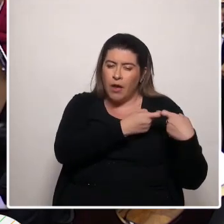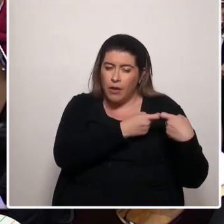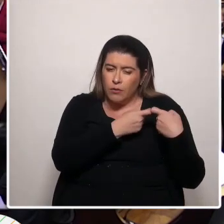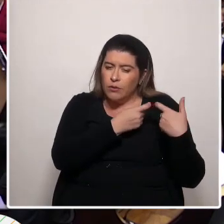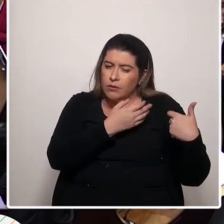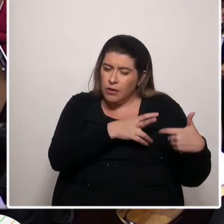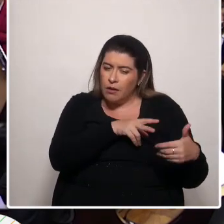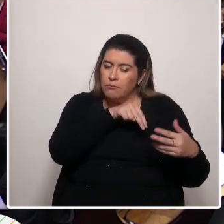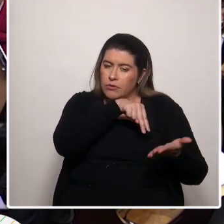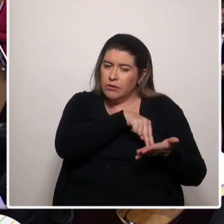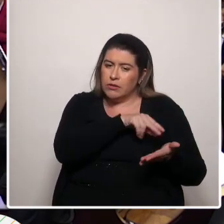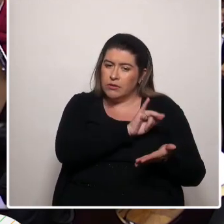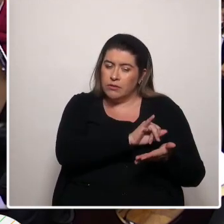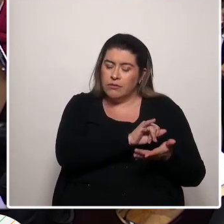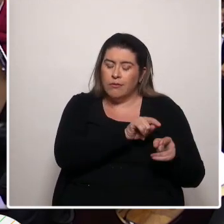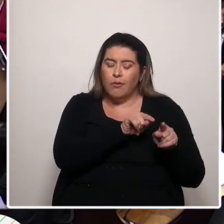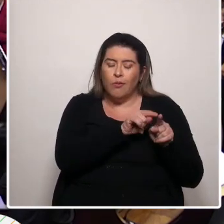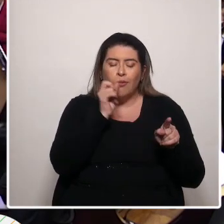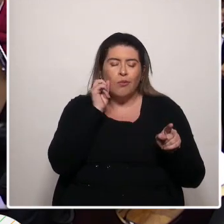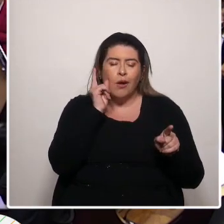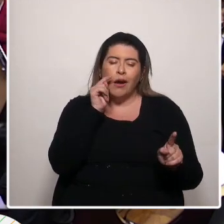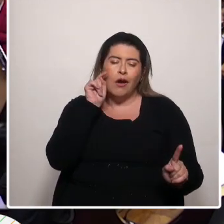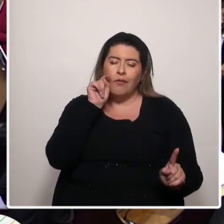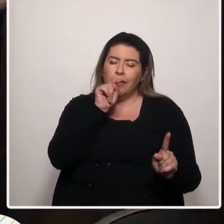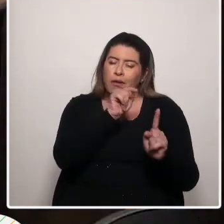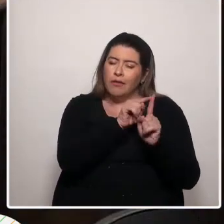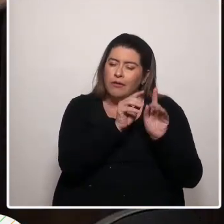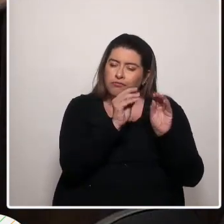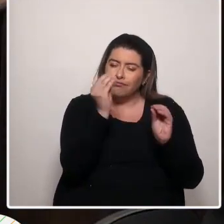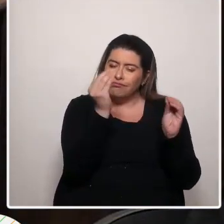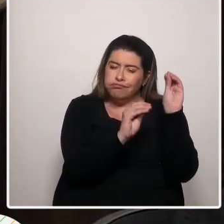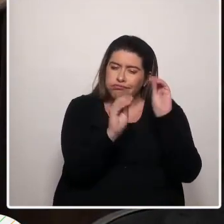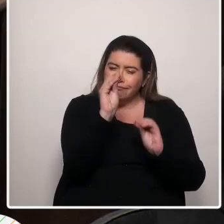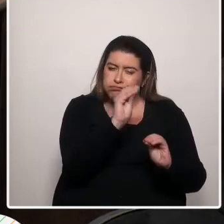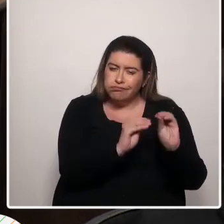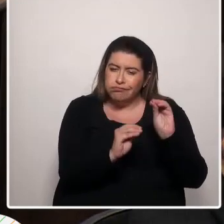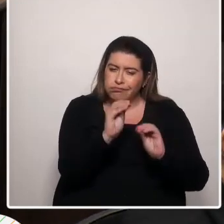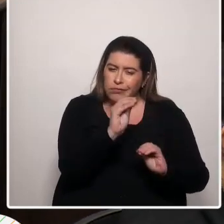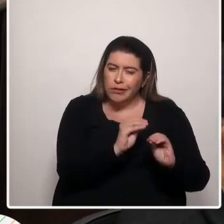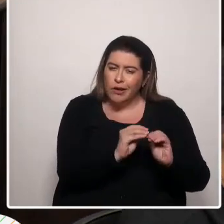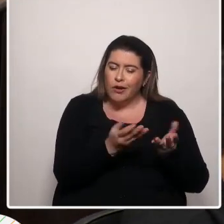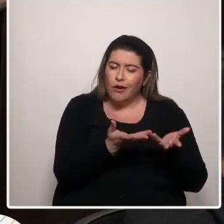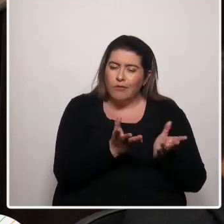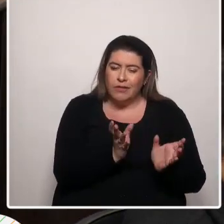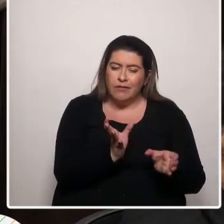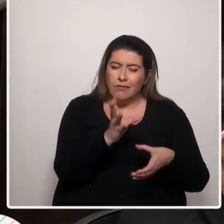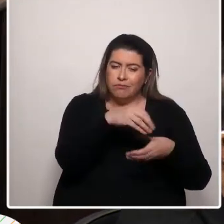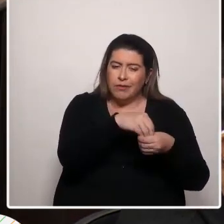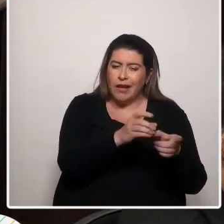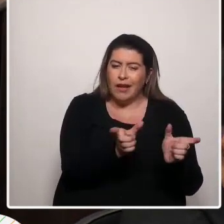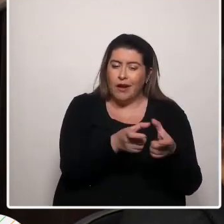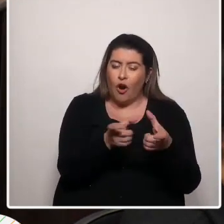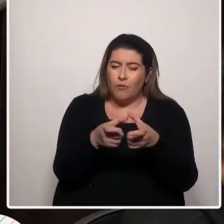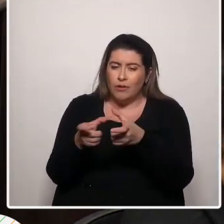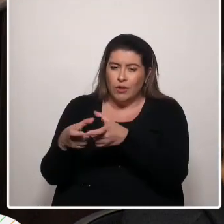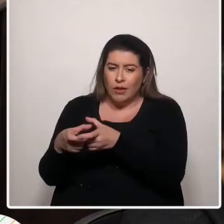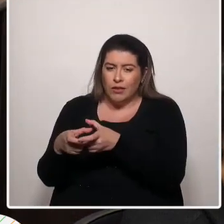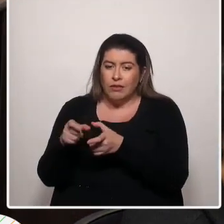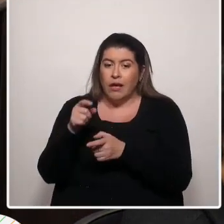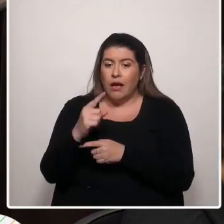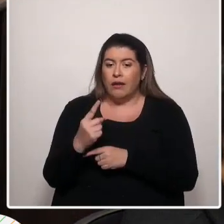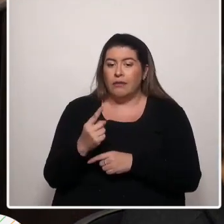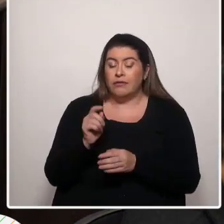cuál fue el espíritu de escribir justamente cómo se iban a integrar las comisiones. Se detalla que a lo menos sea una